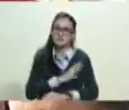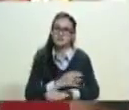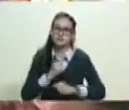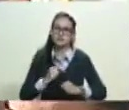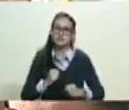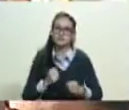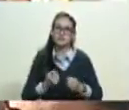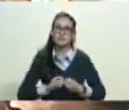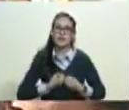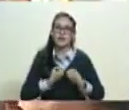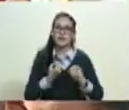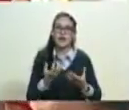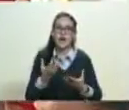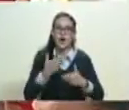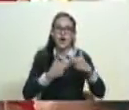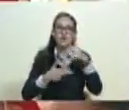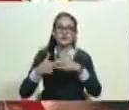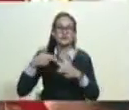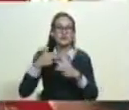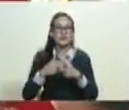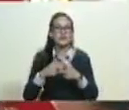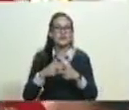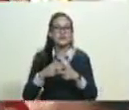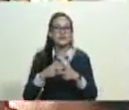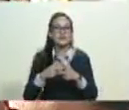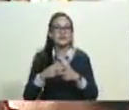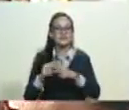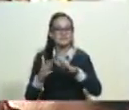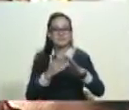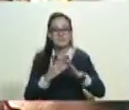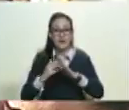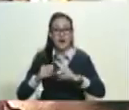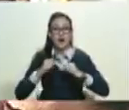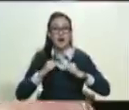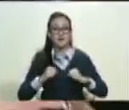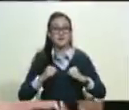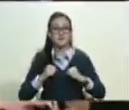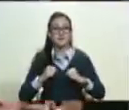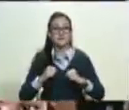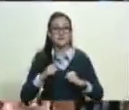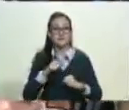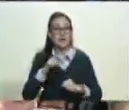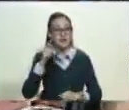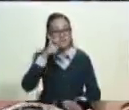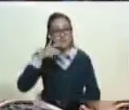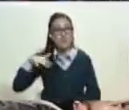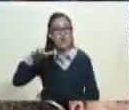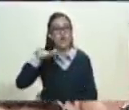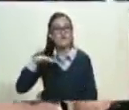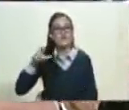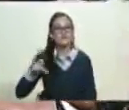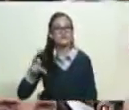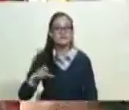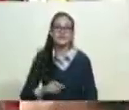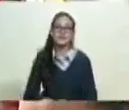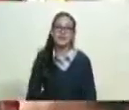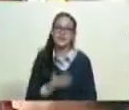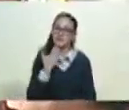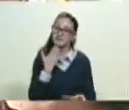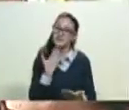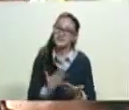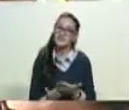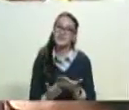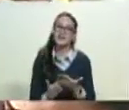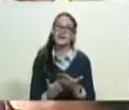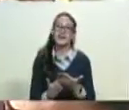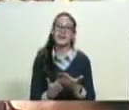para conjuntamente construir y desarrollarnos como una gran potencia. Es lo que merecemos como pueblo. Queremos dar las gracias